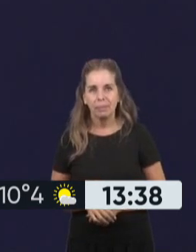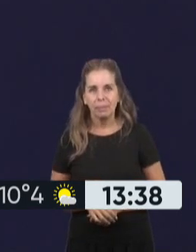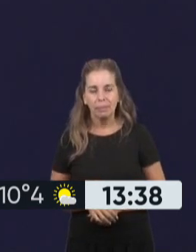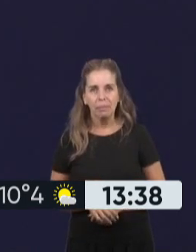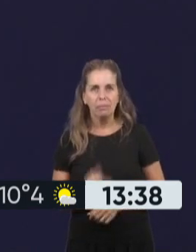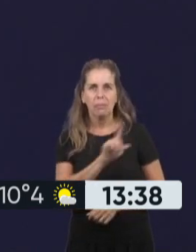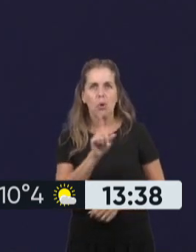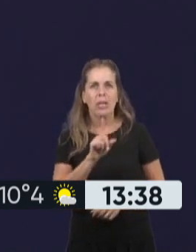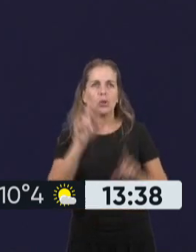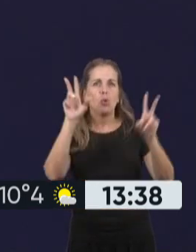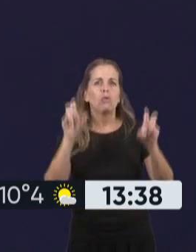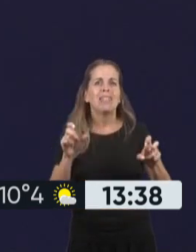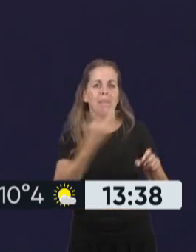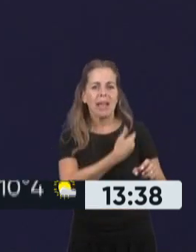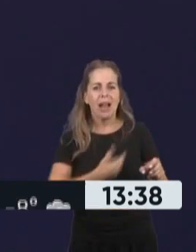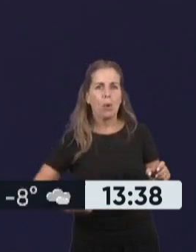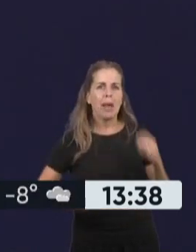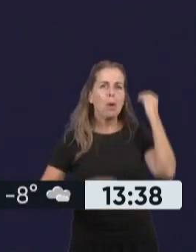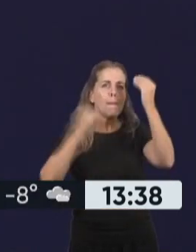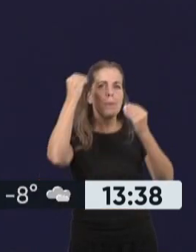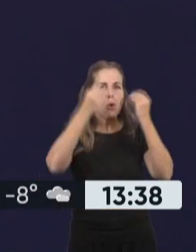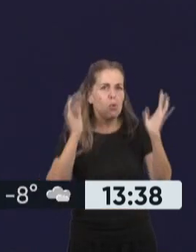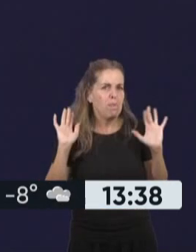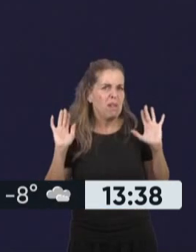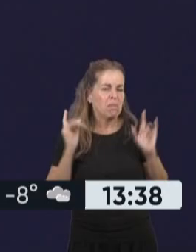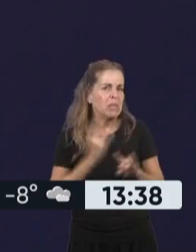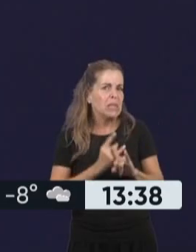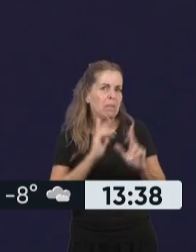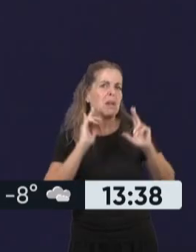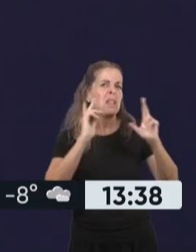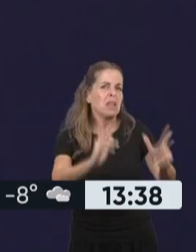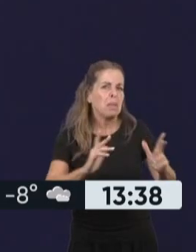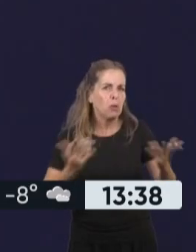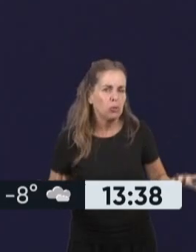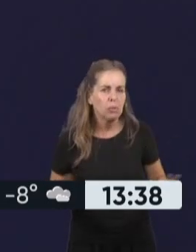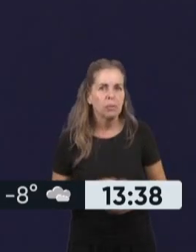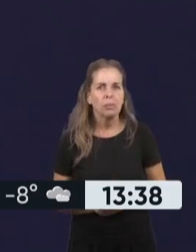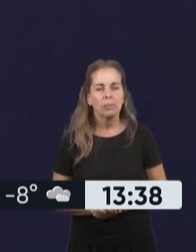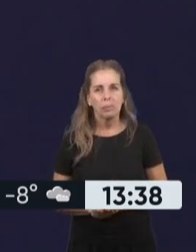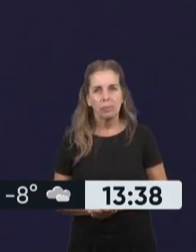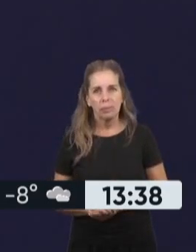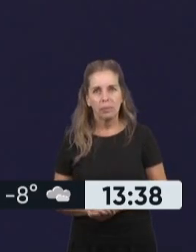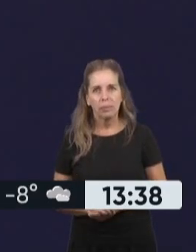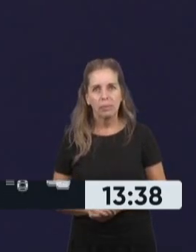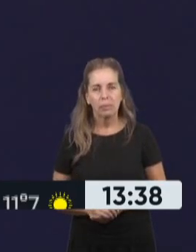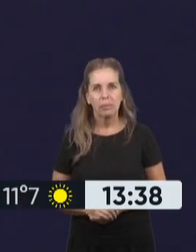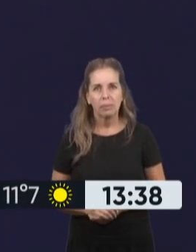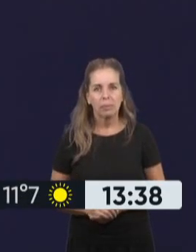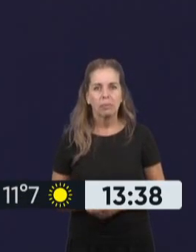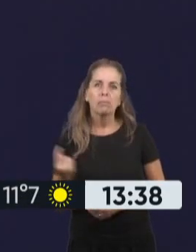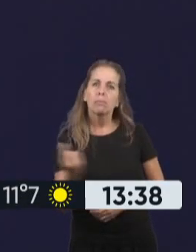no es un tema que nos preocupe, y lo dijimos siempre, en términos de